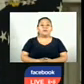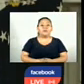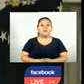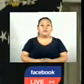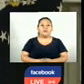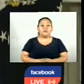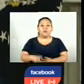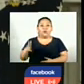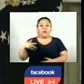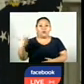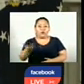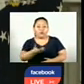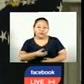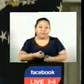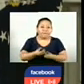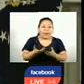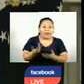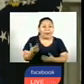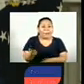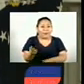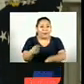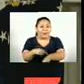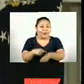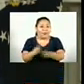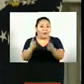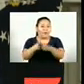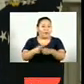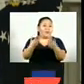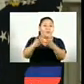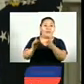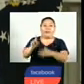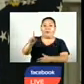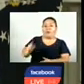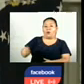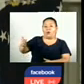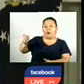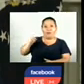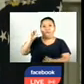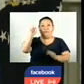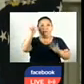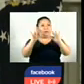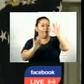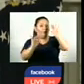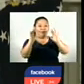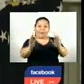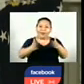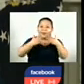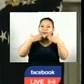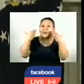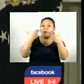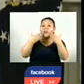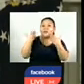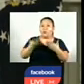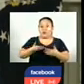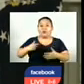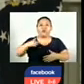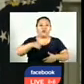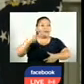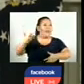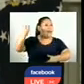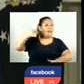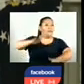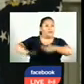Nos dirigimos a un nuevo verano muy diferente al del año pasado un verano brillante un verano de alegría pero como prometí desde el